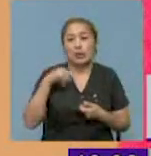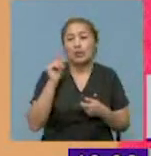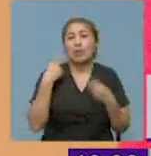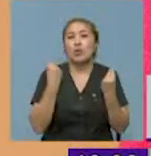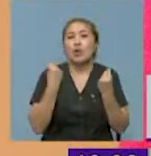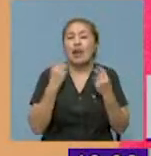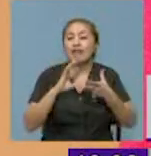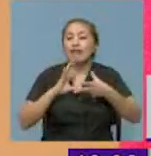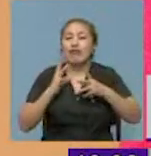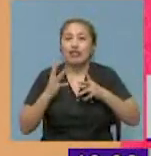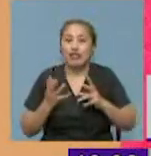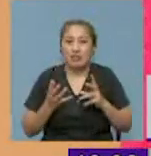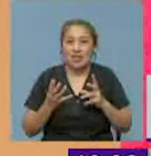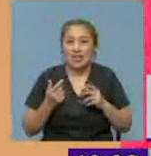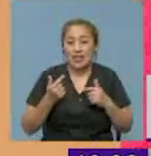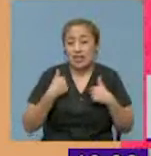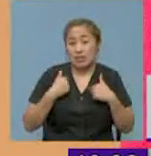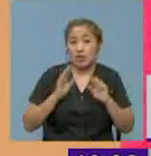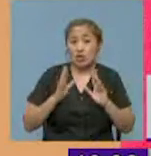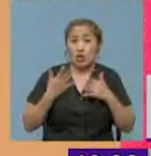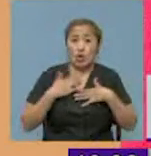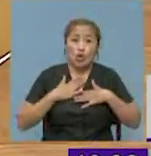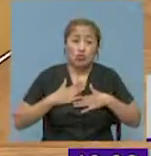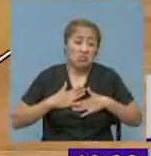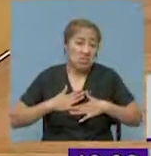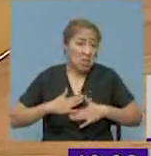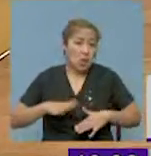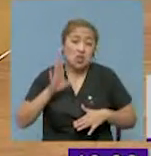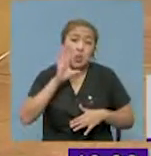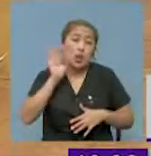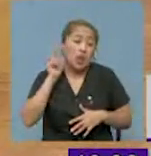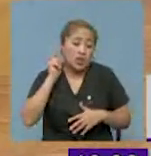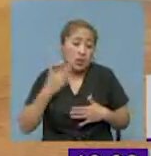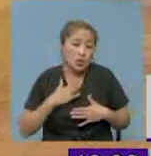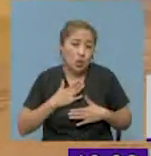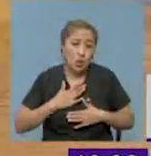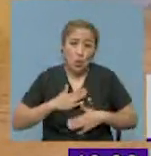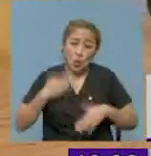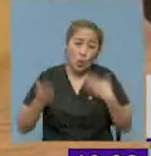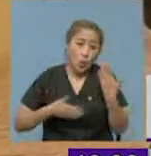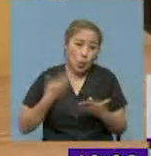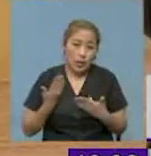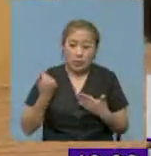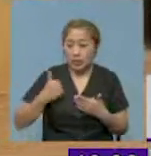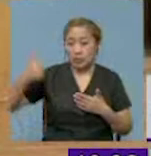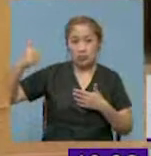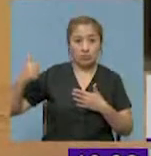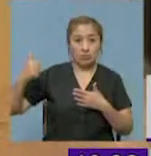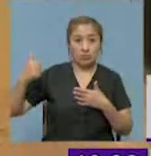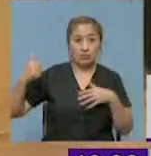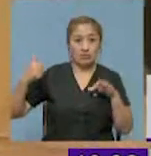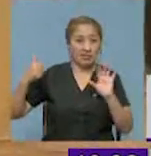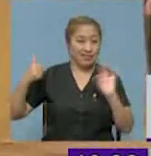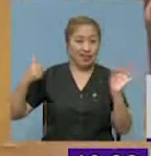está en la actitud en sí no me deja jugar a mí con 50 años según lo que voy a hacer alguna tener para los míos yo no existo